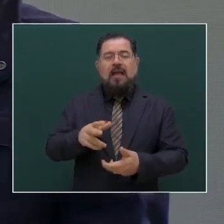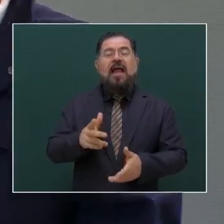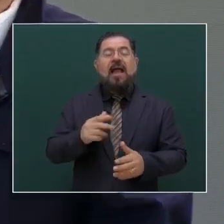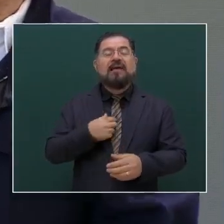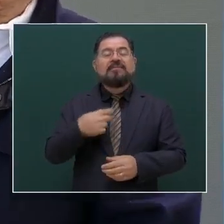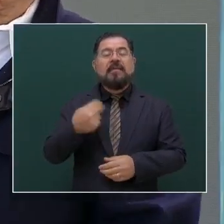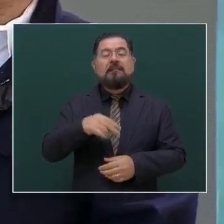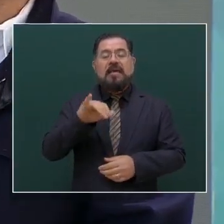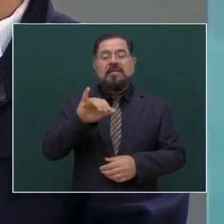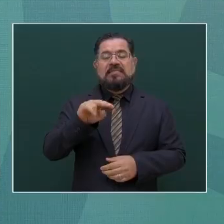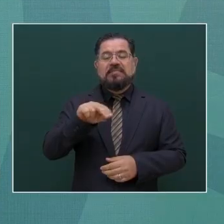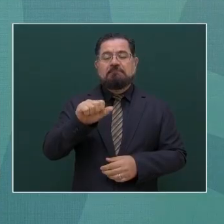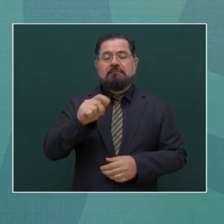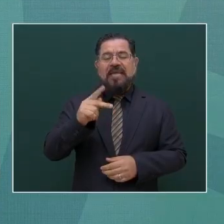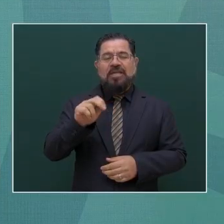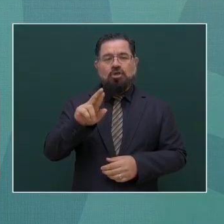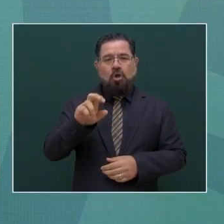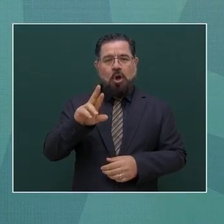inspectores de vía pública,